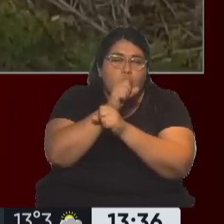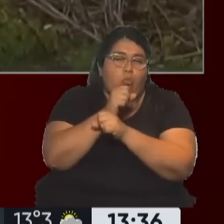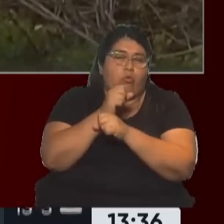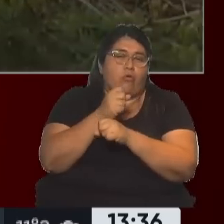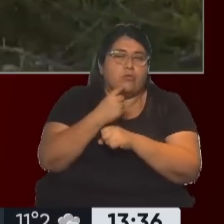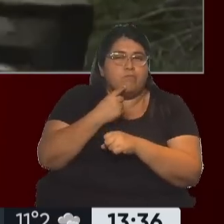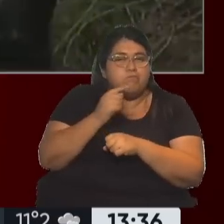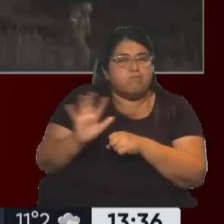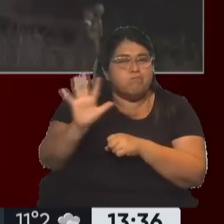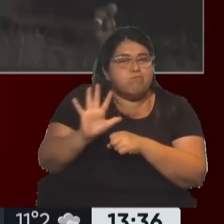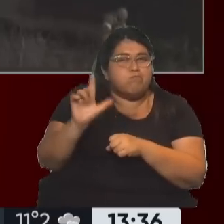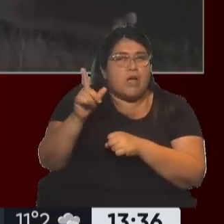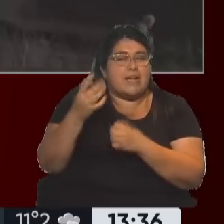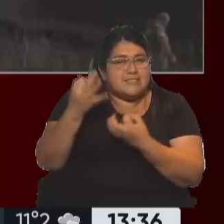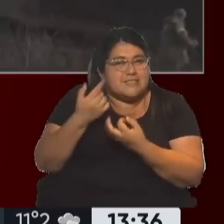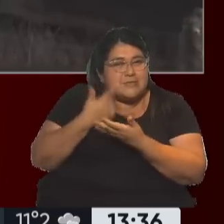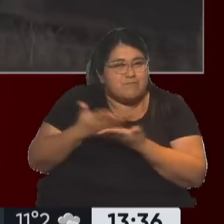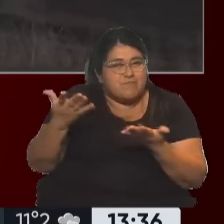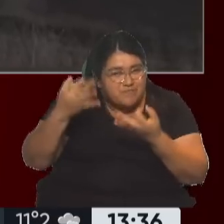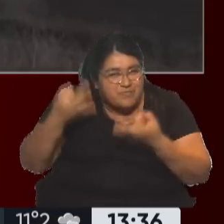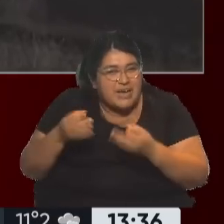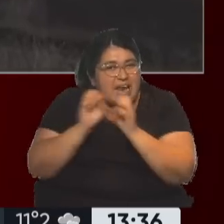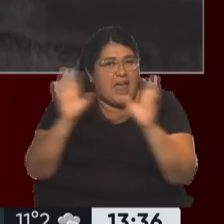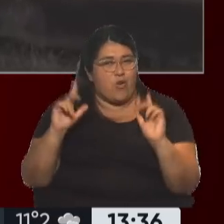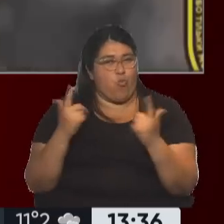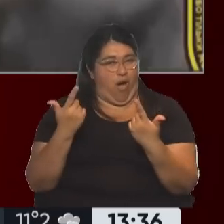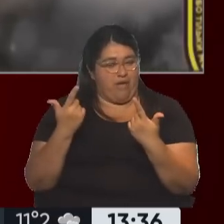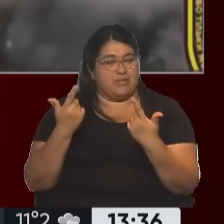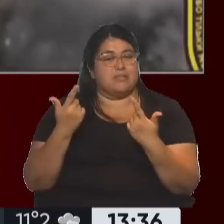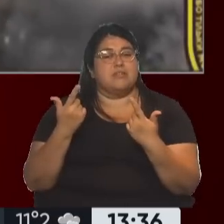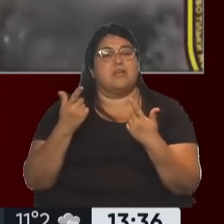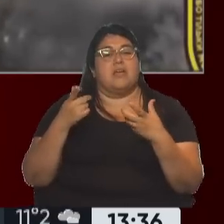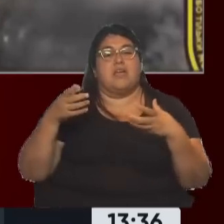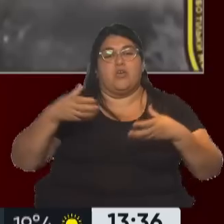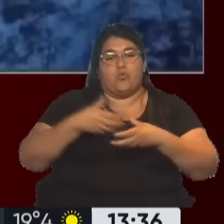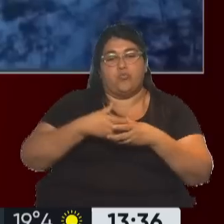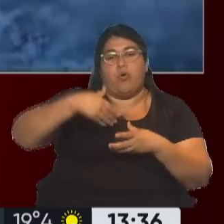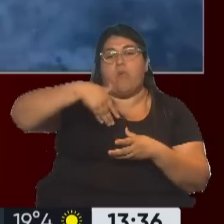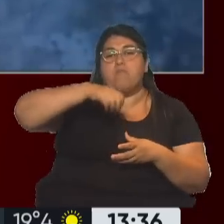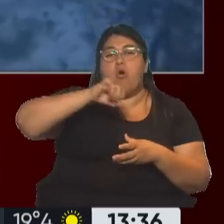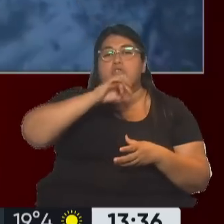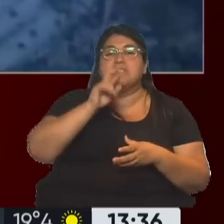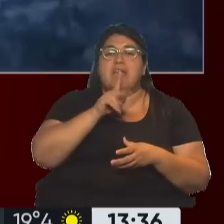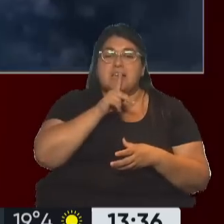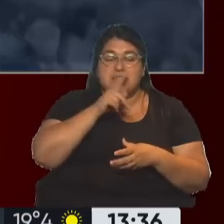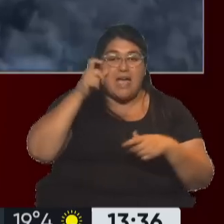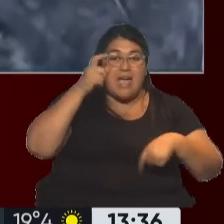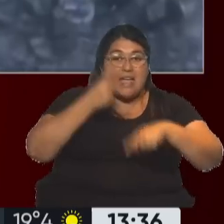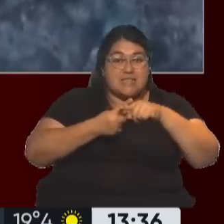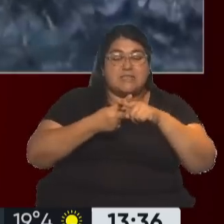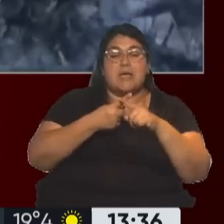poder ser demarcada con total claridad, de lo que se denominó el grupo Mossad, que exmilitares